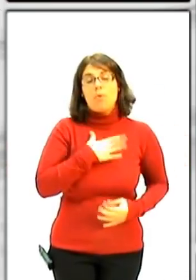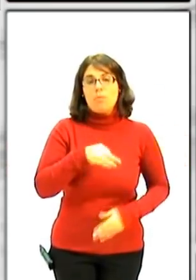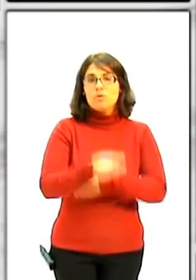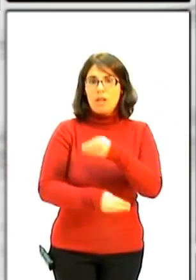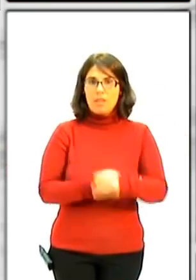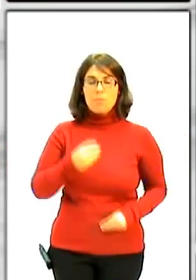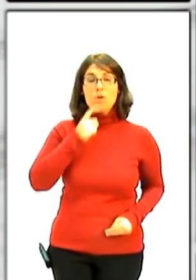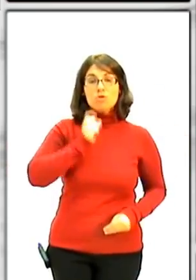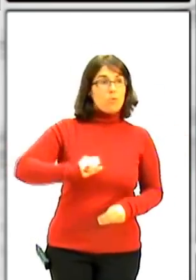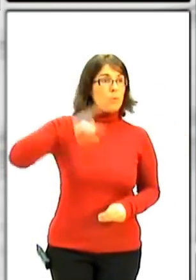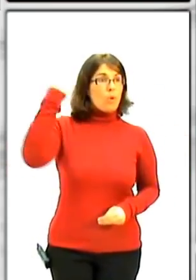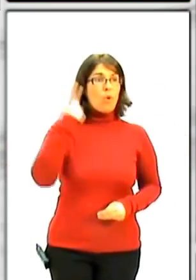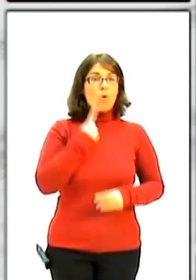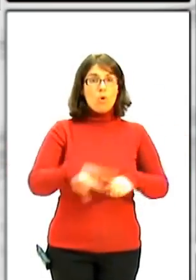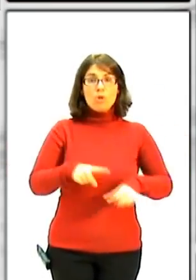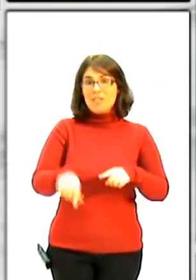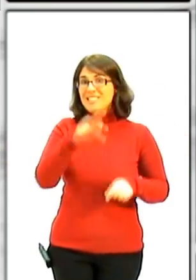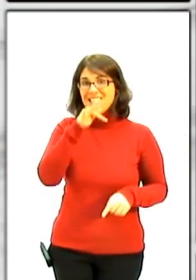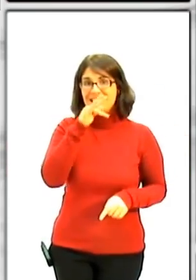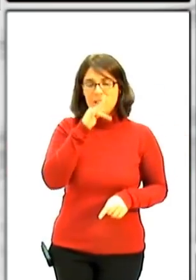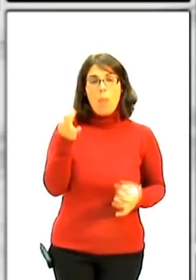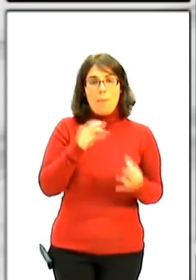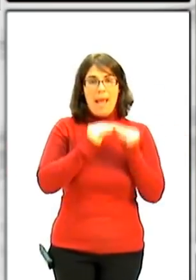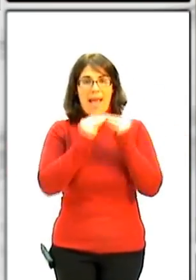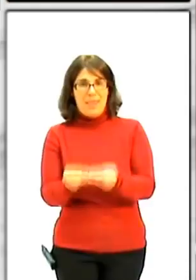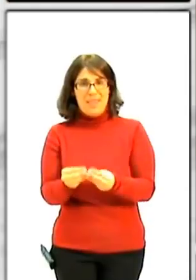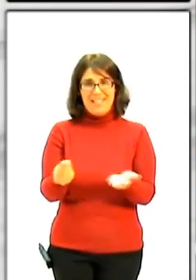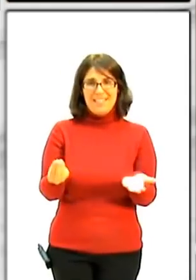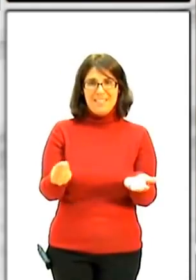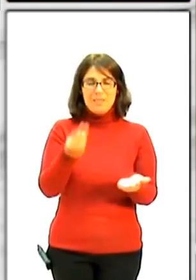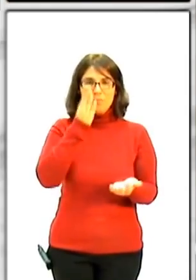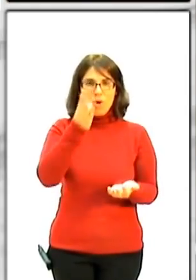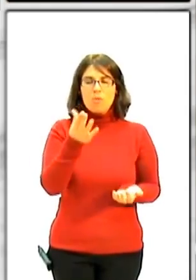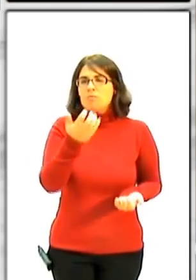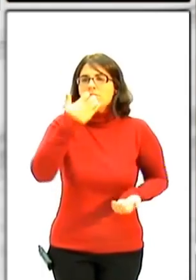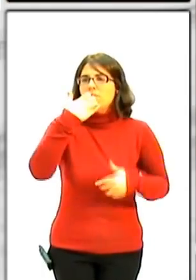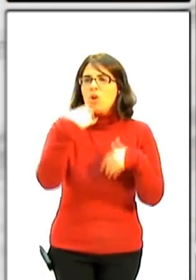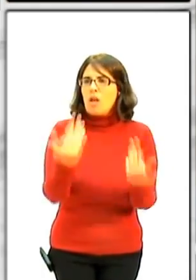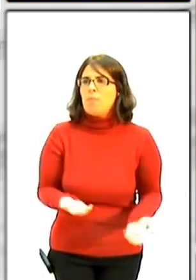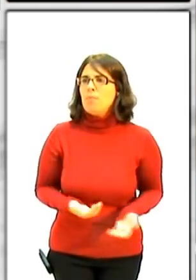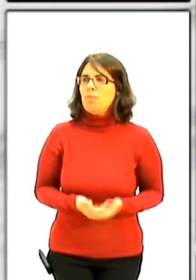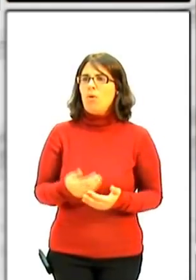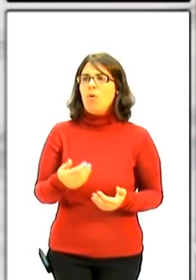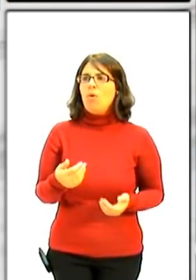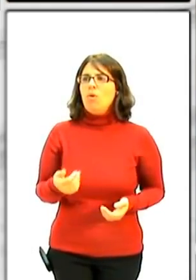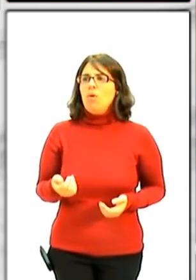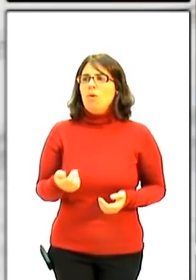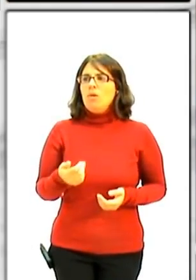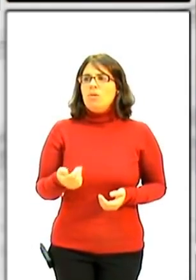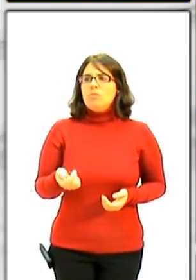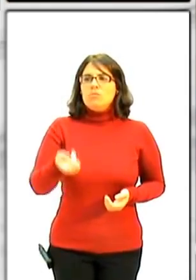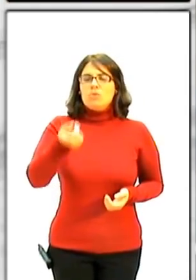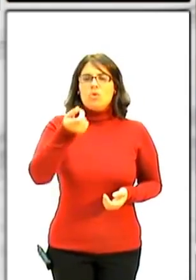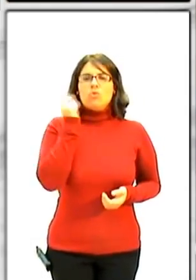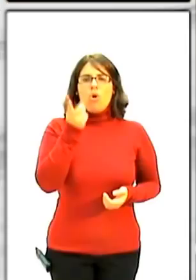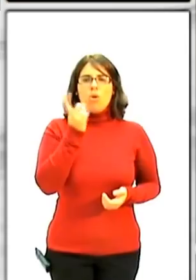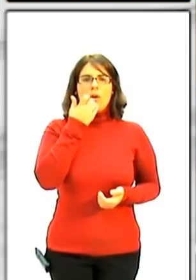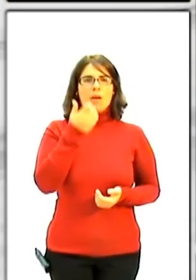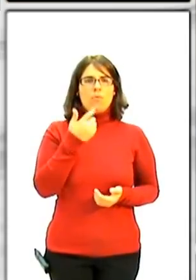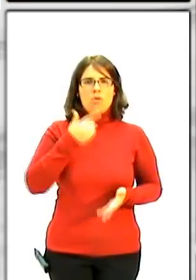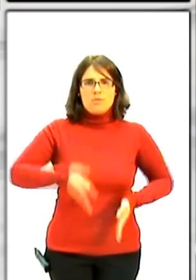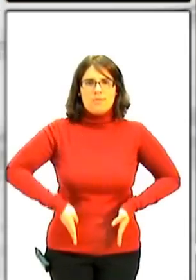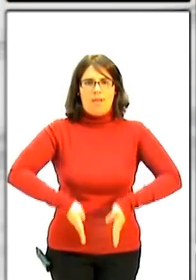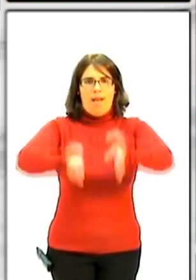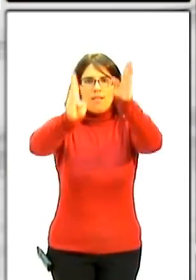necesitamos cartografiar lo que no está cartografiado. O sea, no me sirve que se trate, por ejemplo, solamente el eje de la calle,